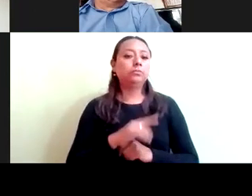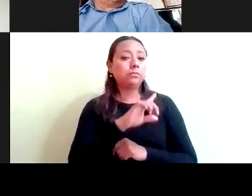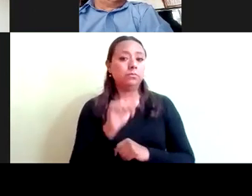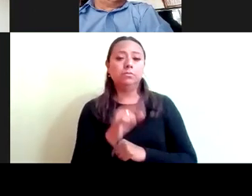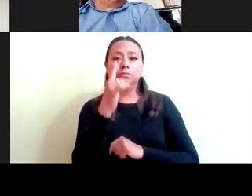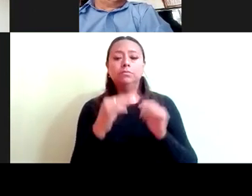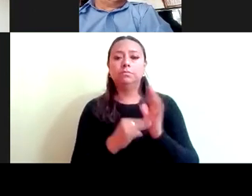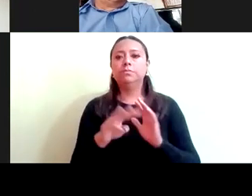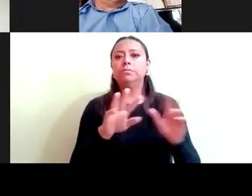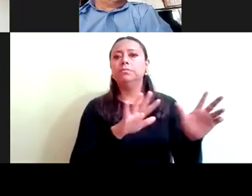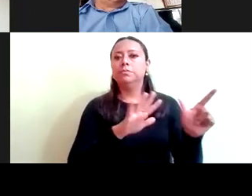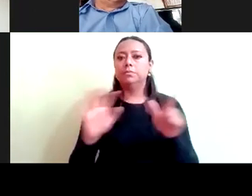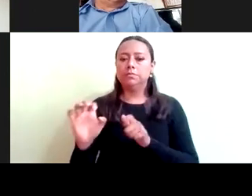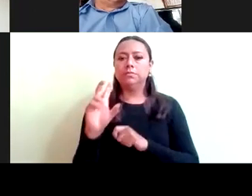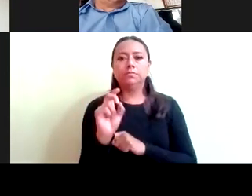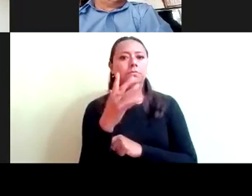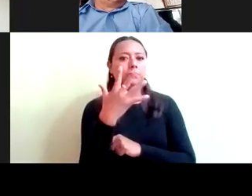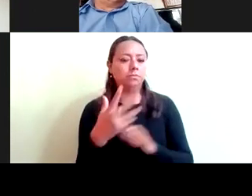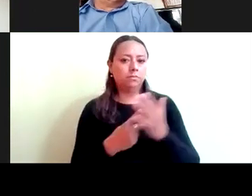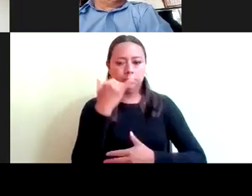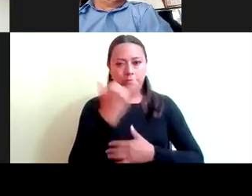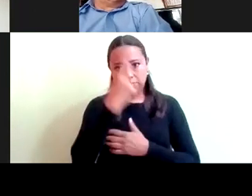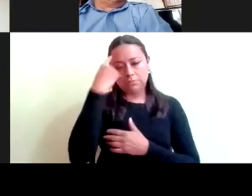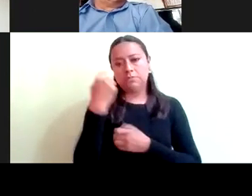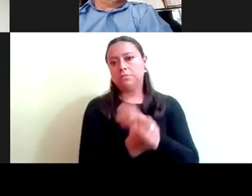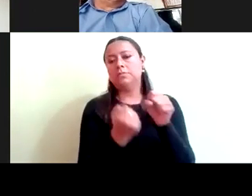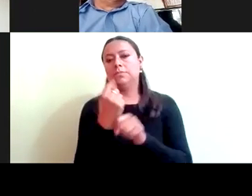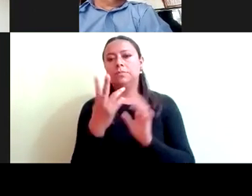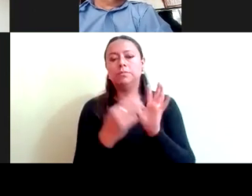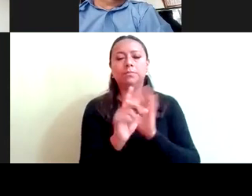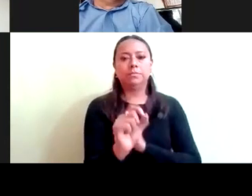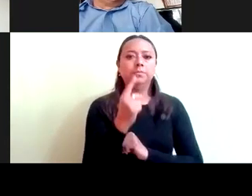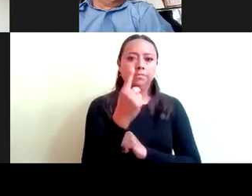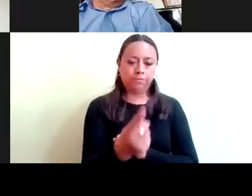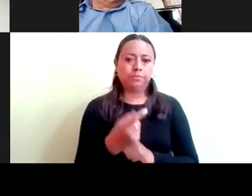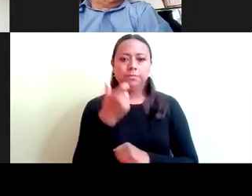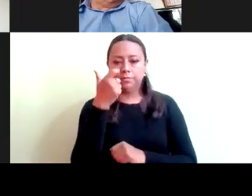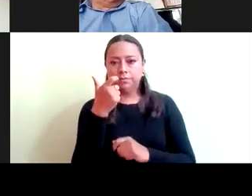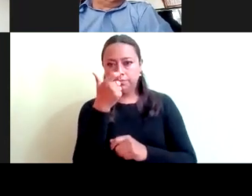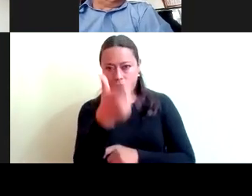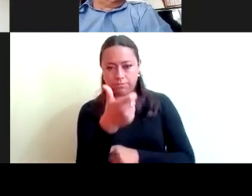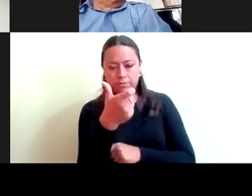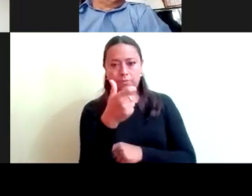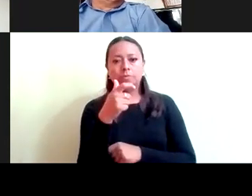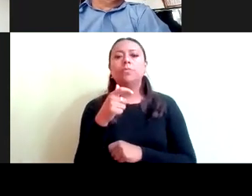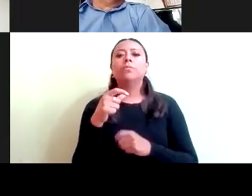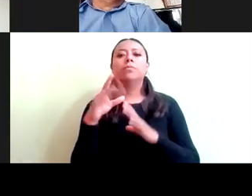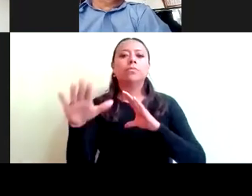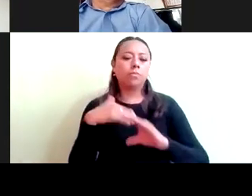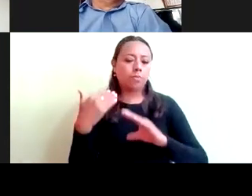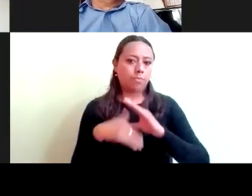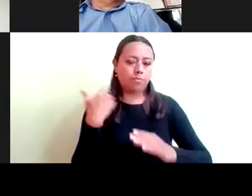1,735 proyectos para el 2021. Para ello, en el presupuesto de egresos de la Ciudad de México para el ejercicio